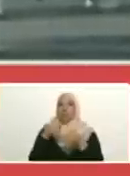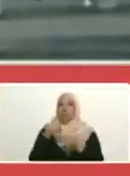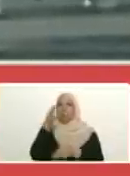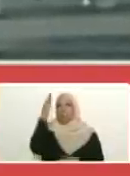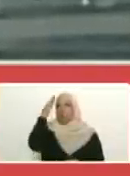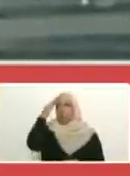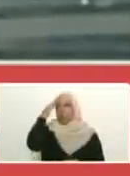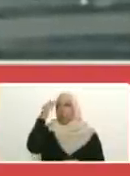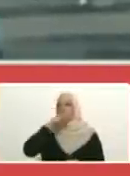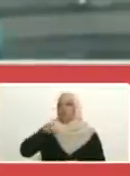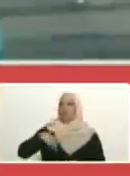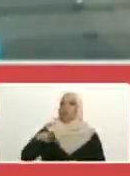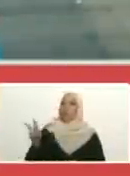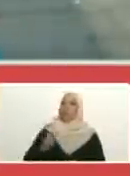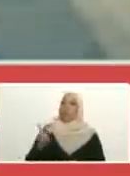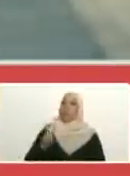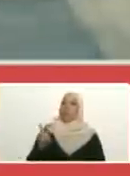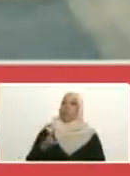Nosotros tenemos en Venezuela